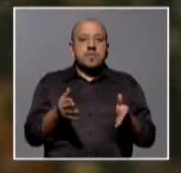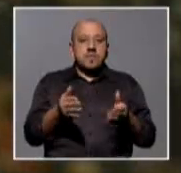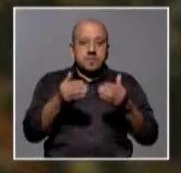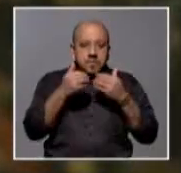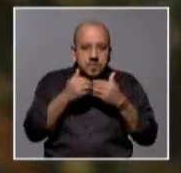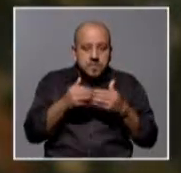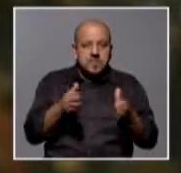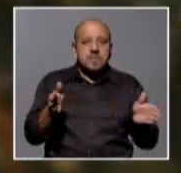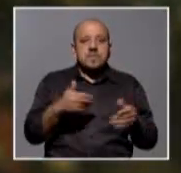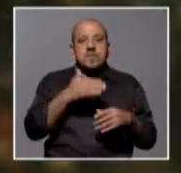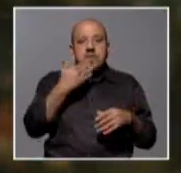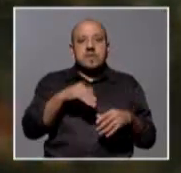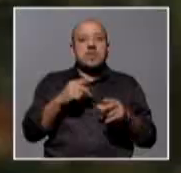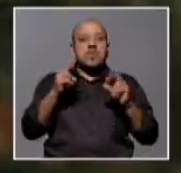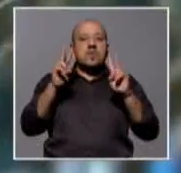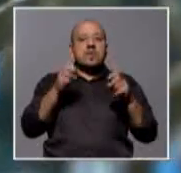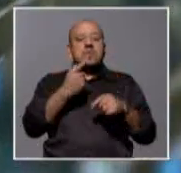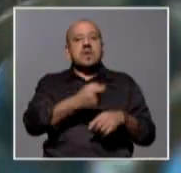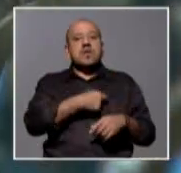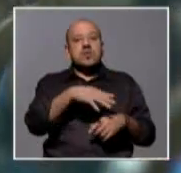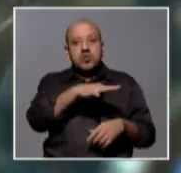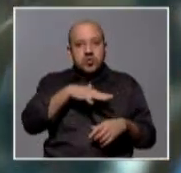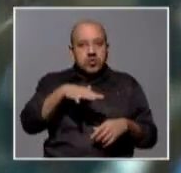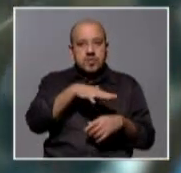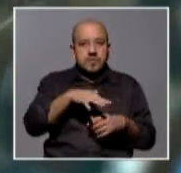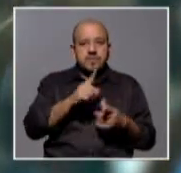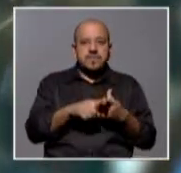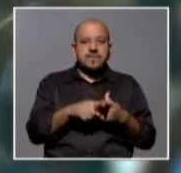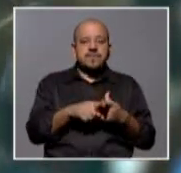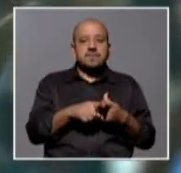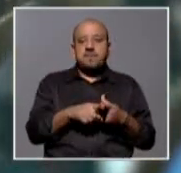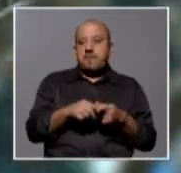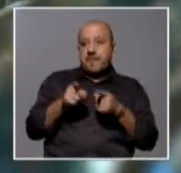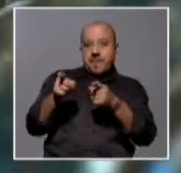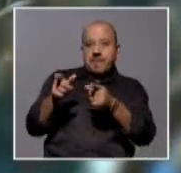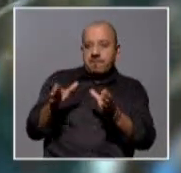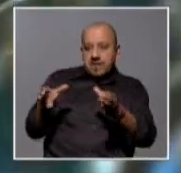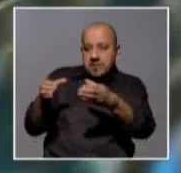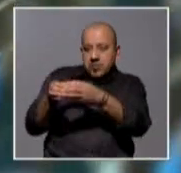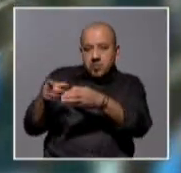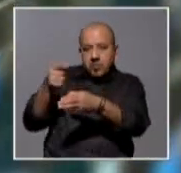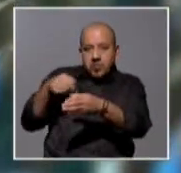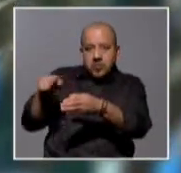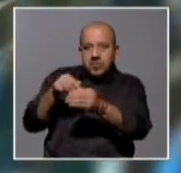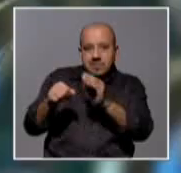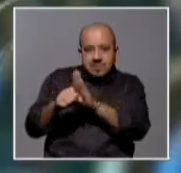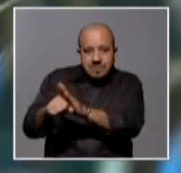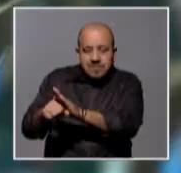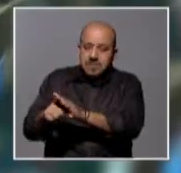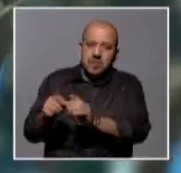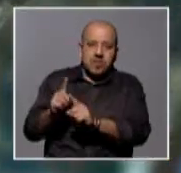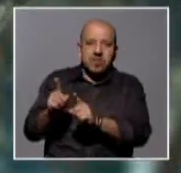a entender como un fenómeno social, que la represión no era para ese grupo nada más, y que esas